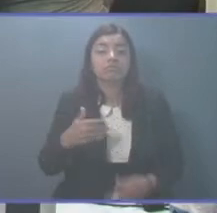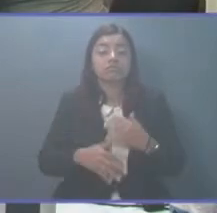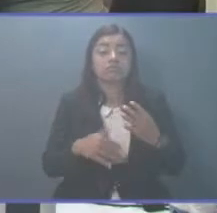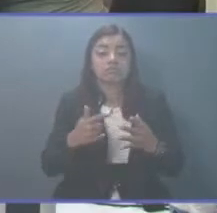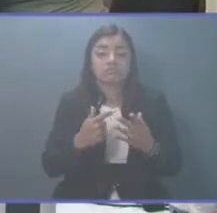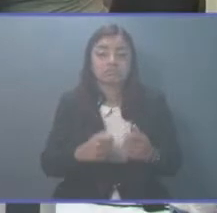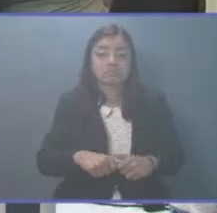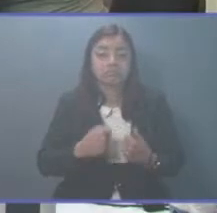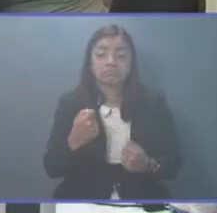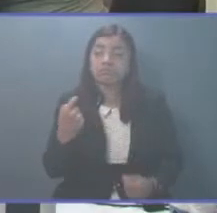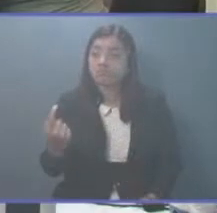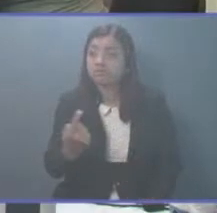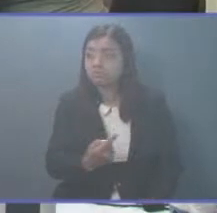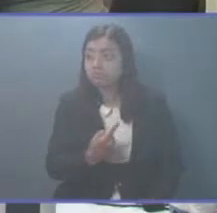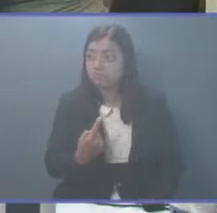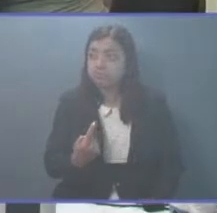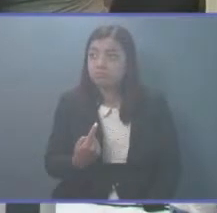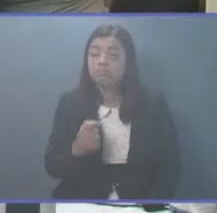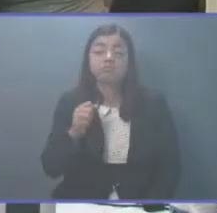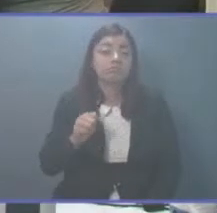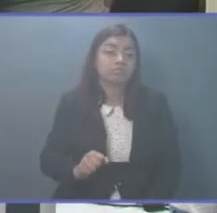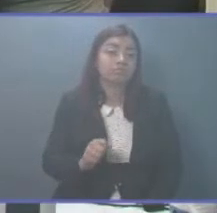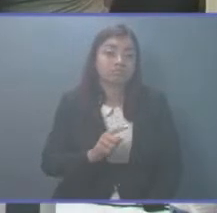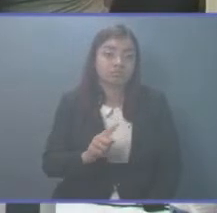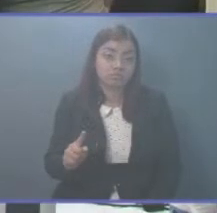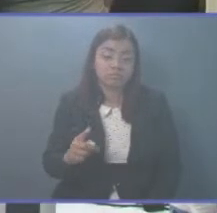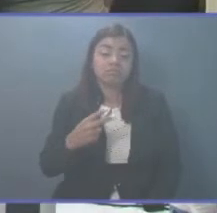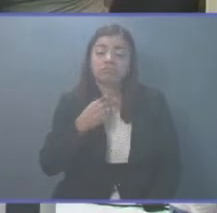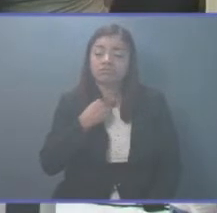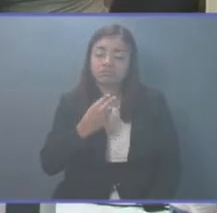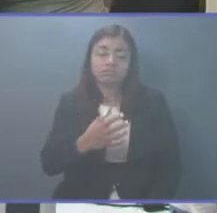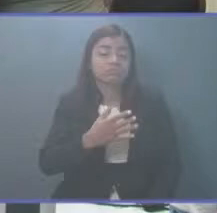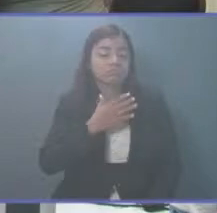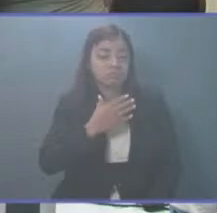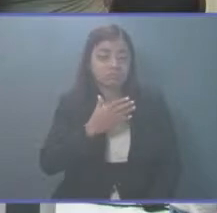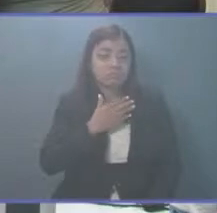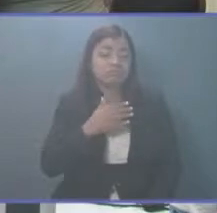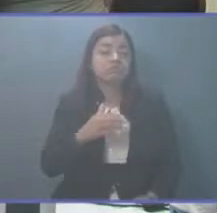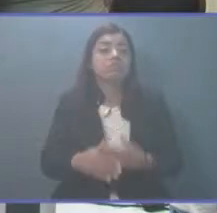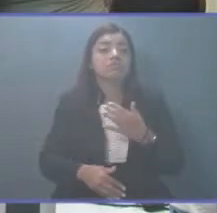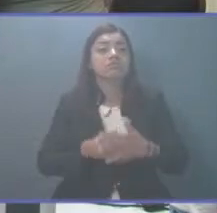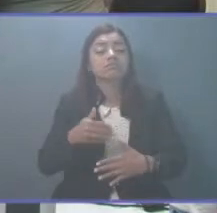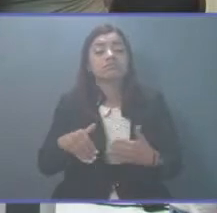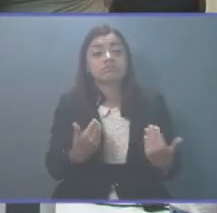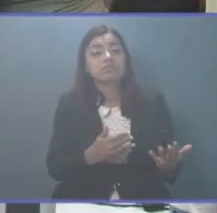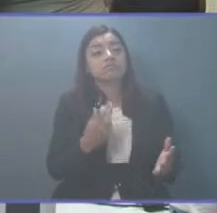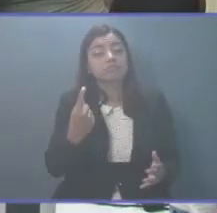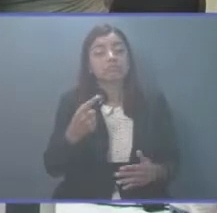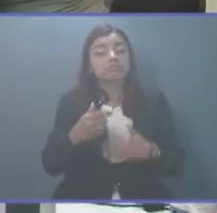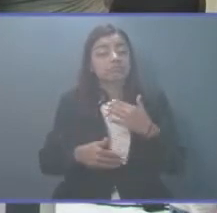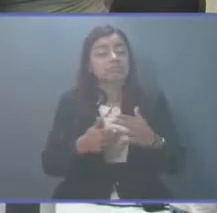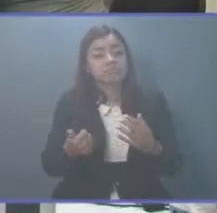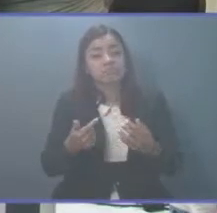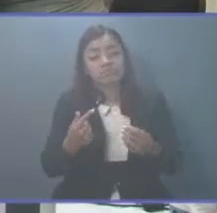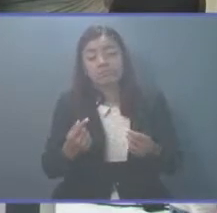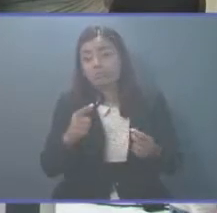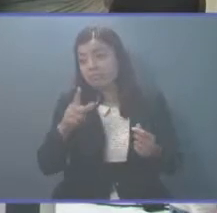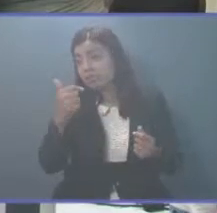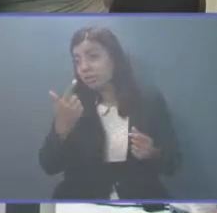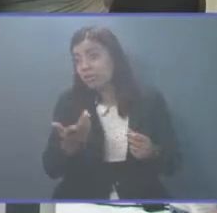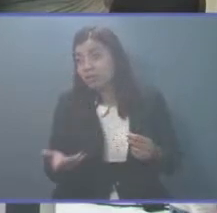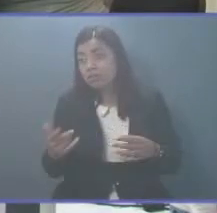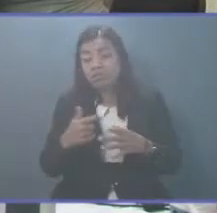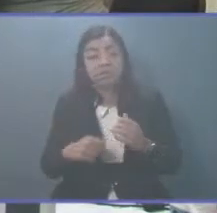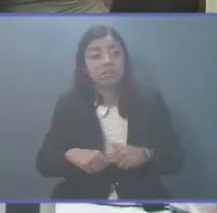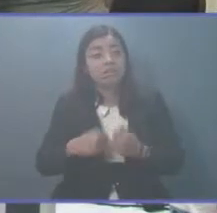tráfico ilegal de personas. En mi primer periodo no, y era bien difícil procesar esto, y generalmente los procesábamos a los coyotes por otras cosas, pero